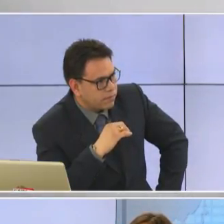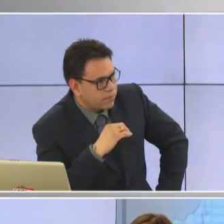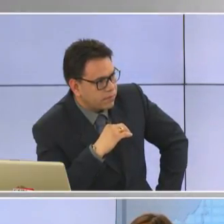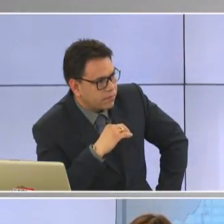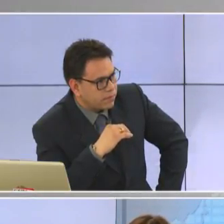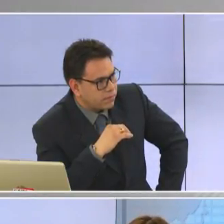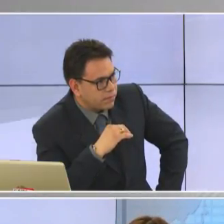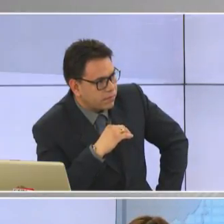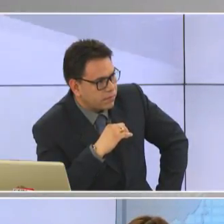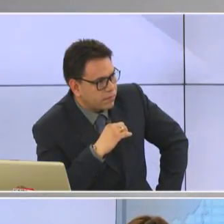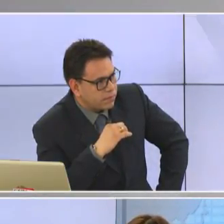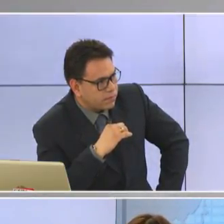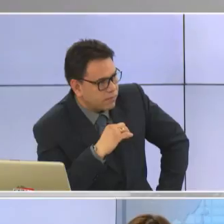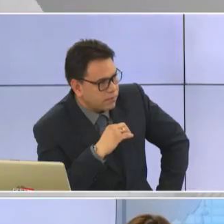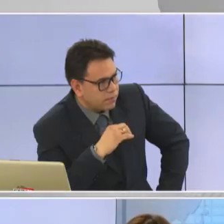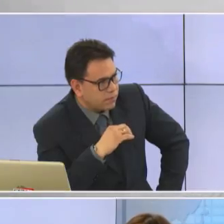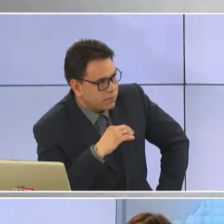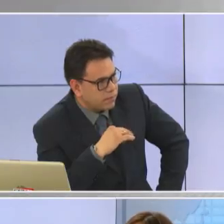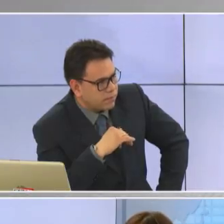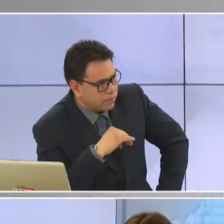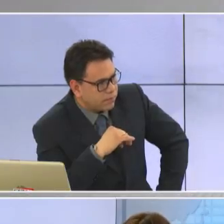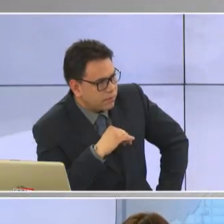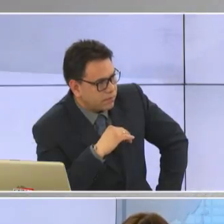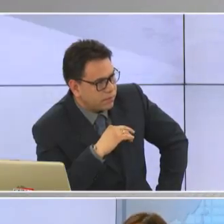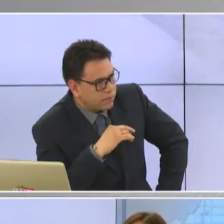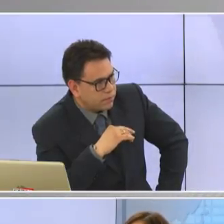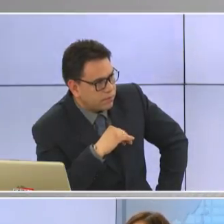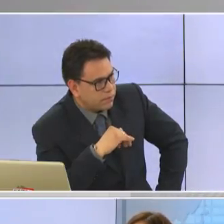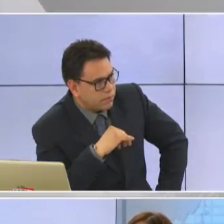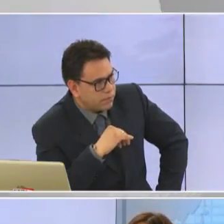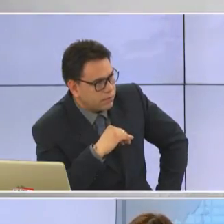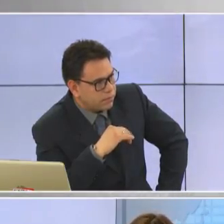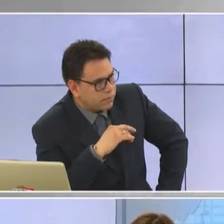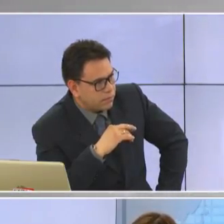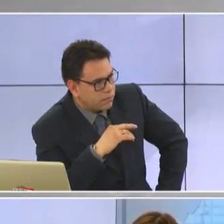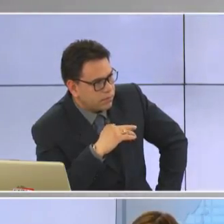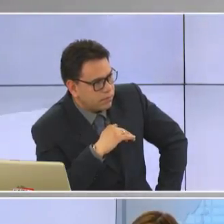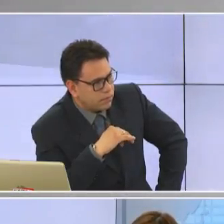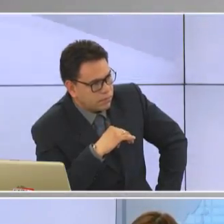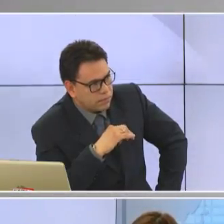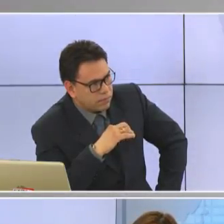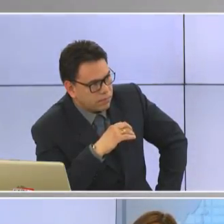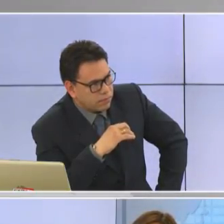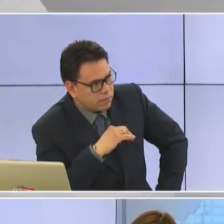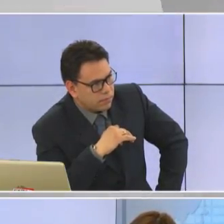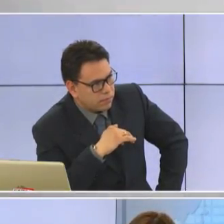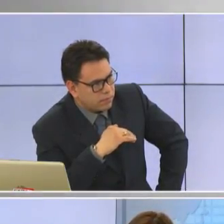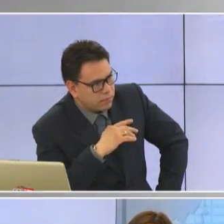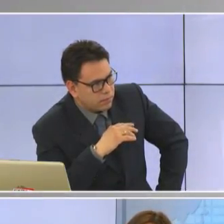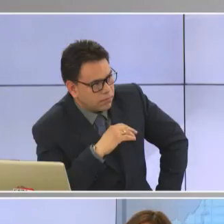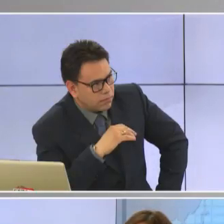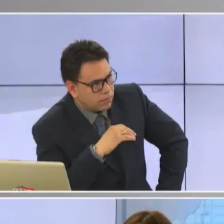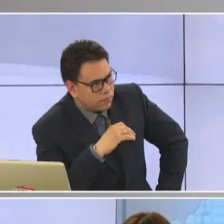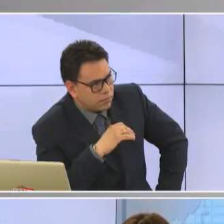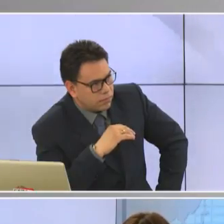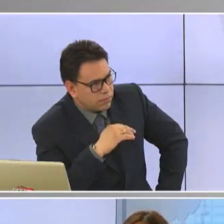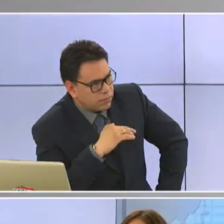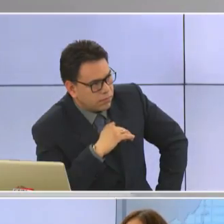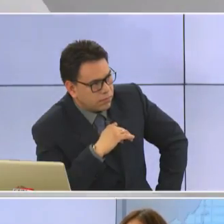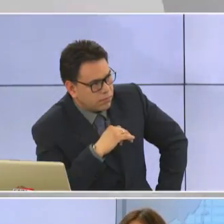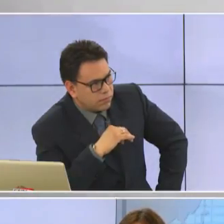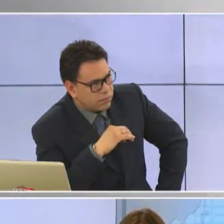es romper el divorcio que hay entre Lima y los distritos. Porque no solamente tienes que hacer un trabajo articulado en la seguridad, en